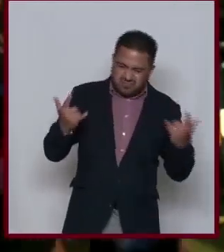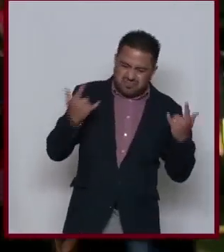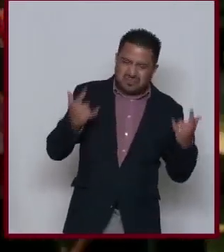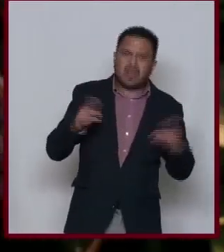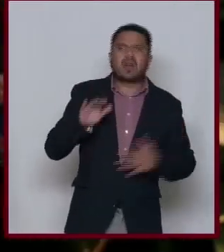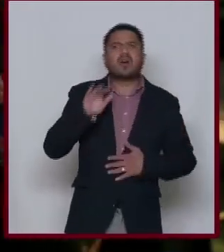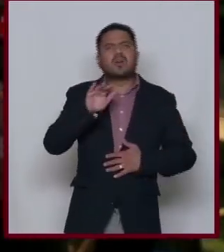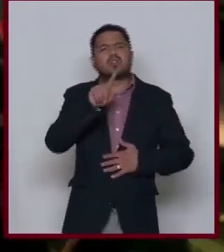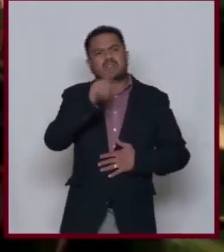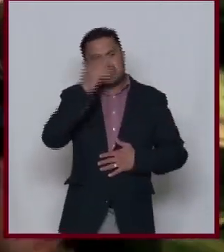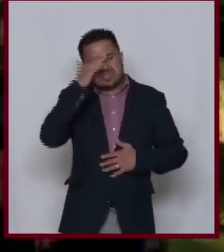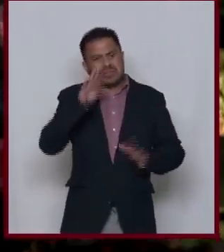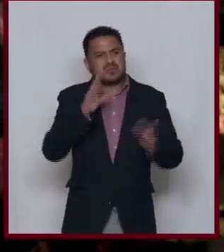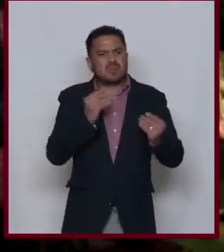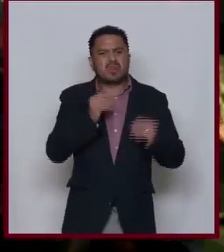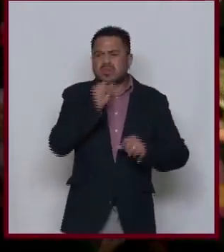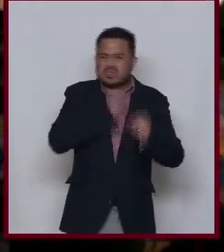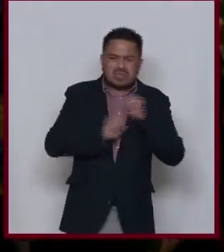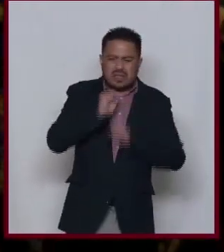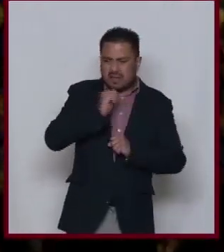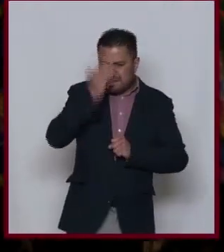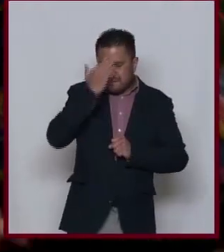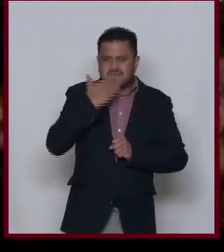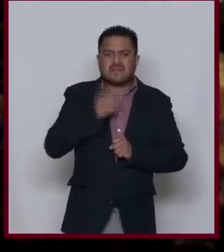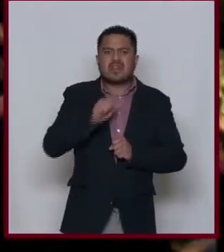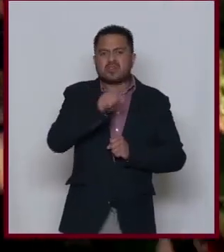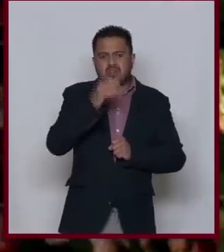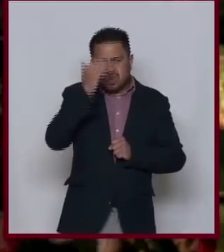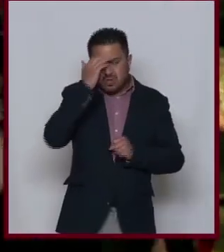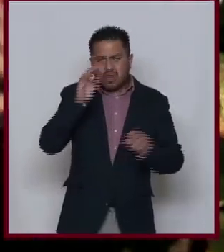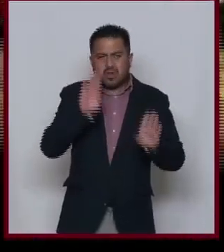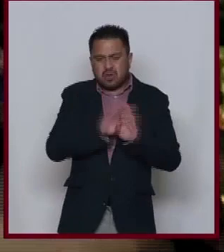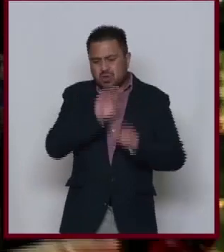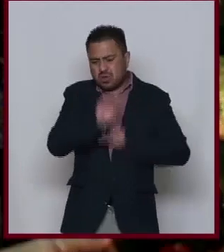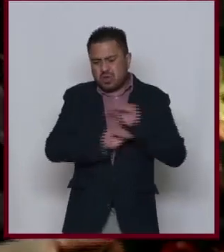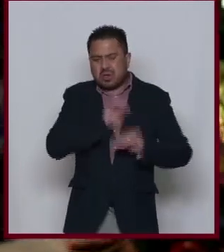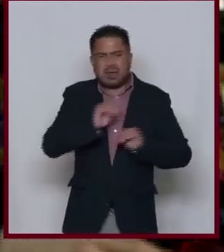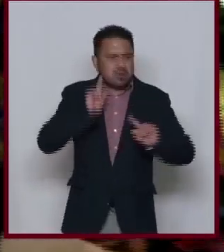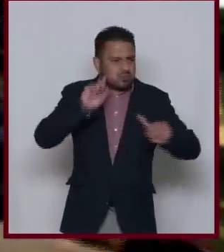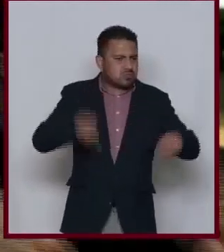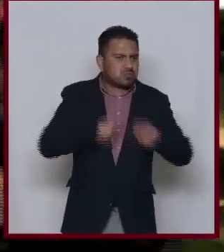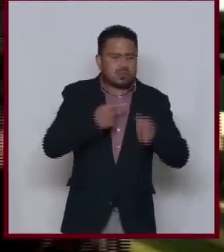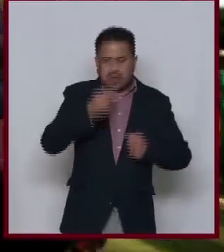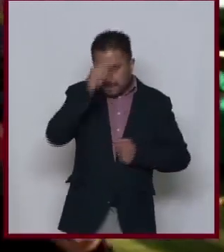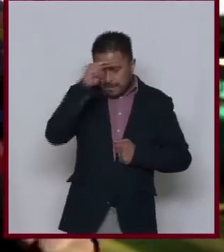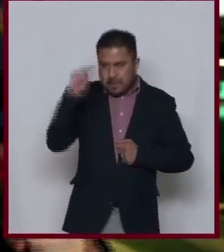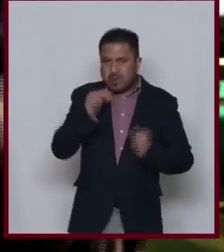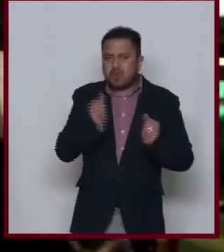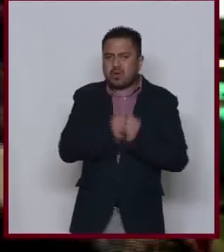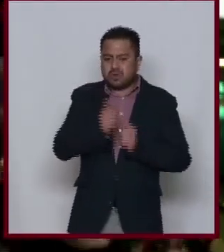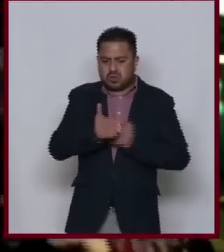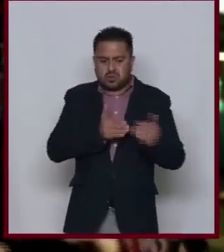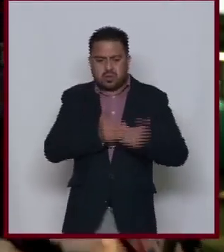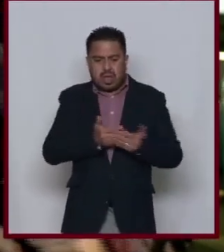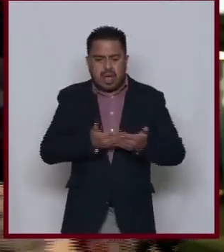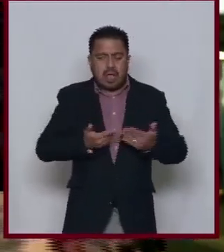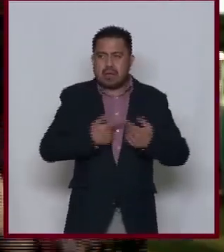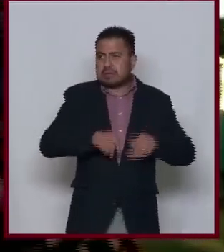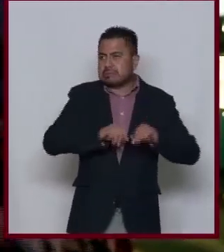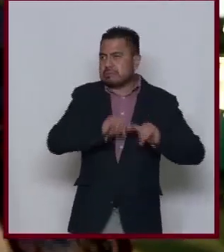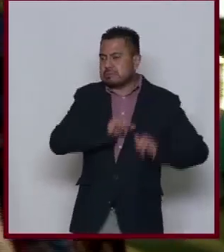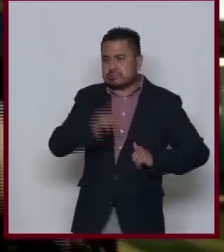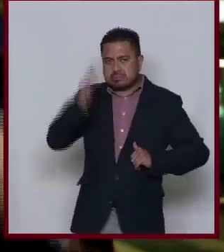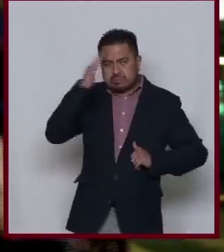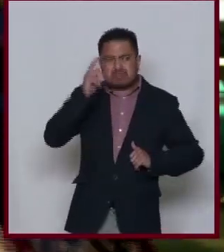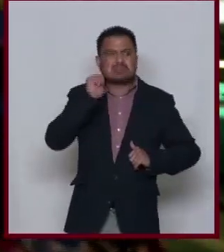Oye, ¿y tú qué sabes tanto de chismes de los famosos? ¿Conoces compositoras o compositores mexicanos contemporáneos importantes?